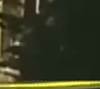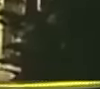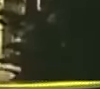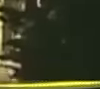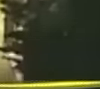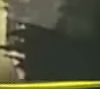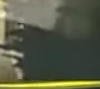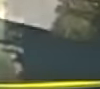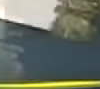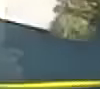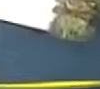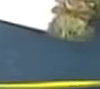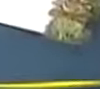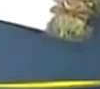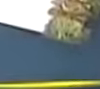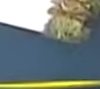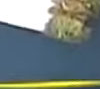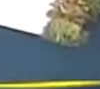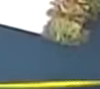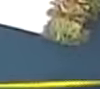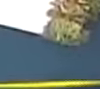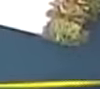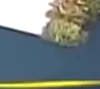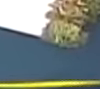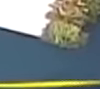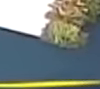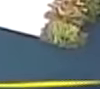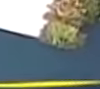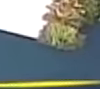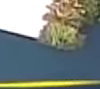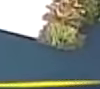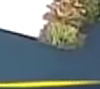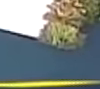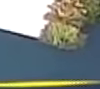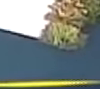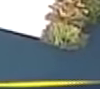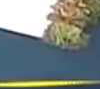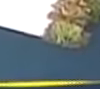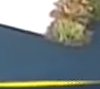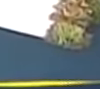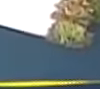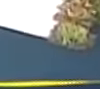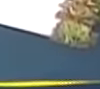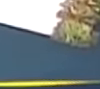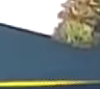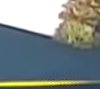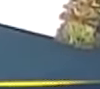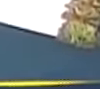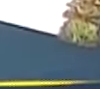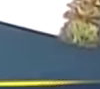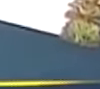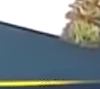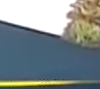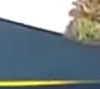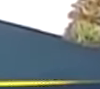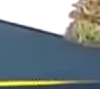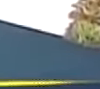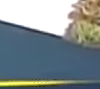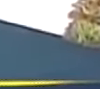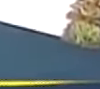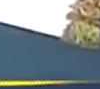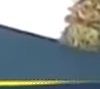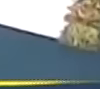este recorrido que realiza el jefe de Estado, también en compañía del presidente de Bolivia, Luis Arce. Presidente constitucional de la